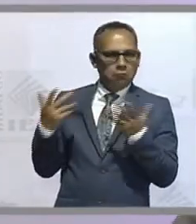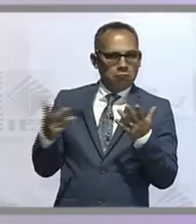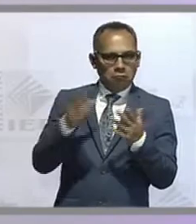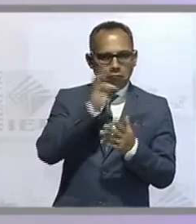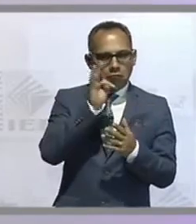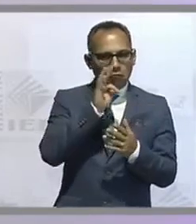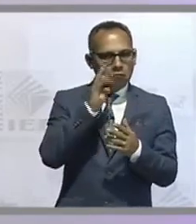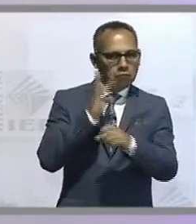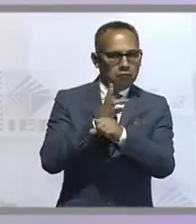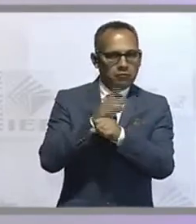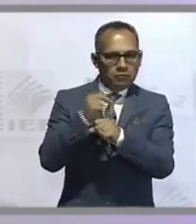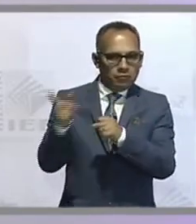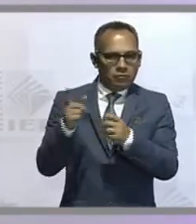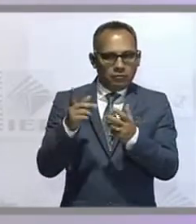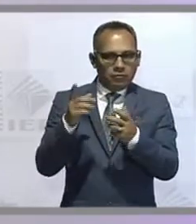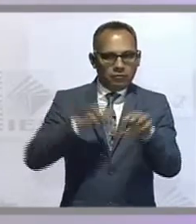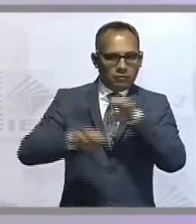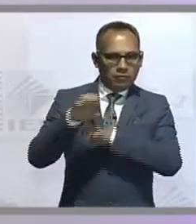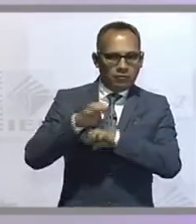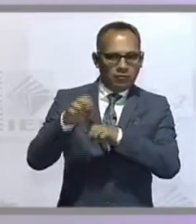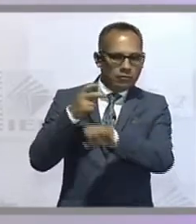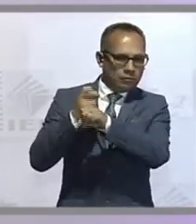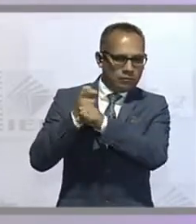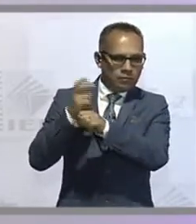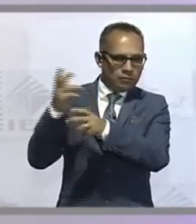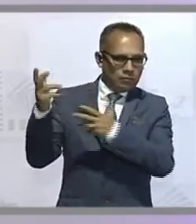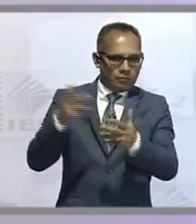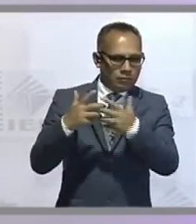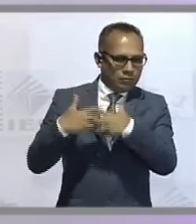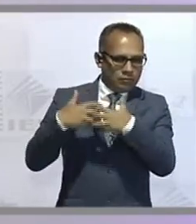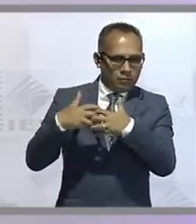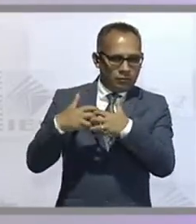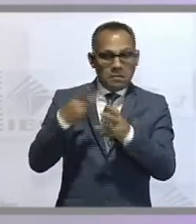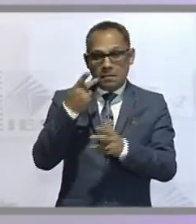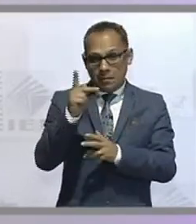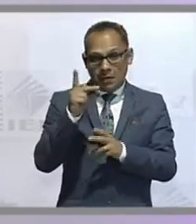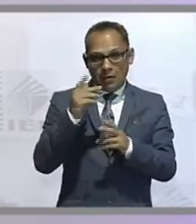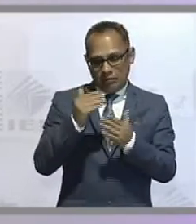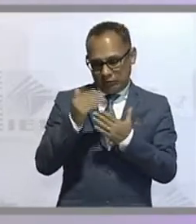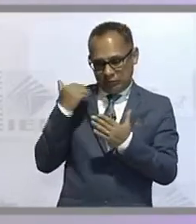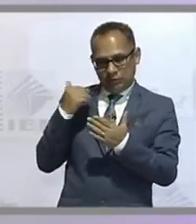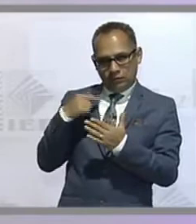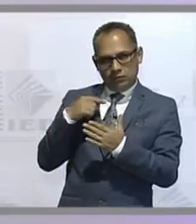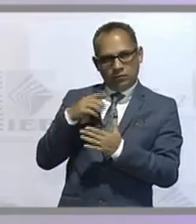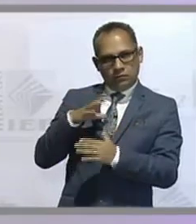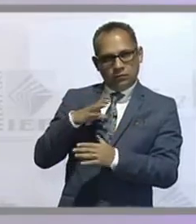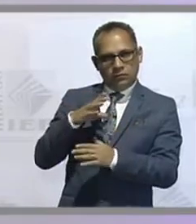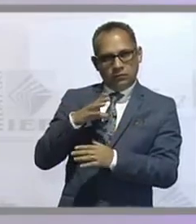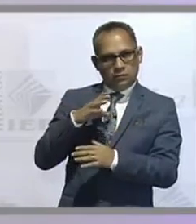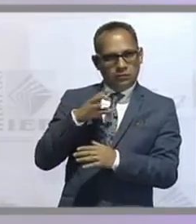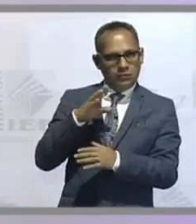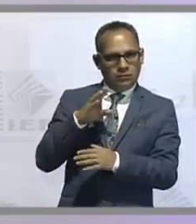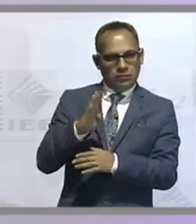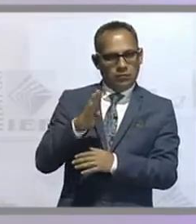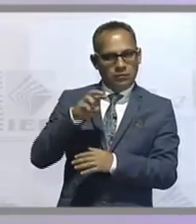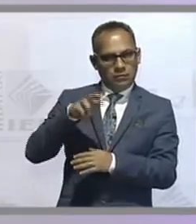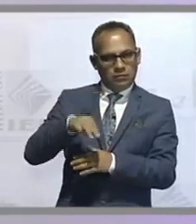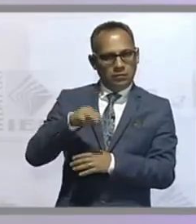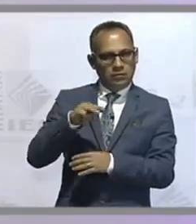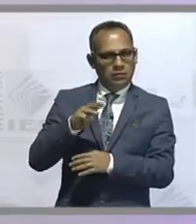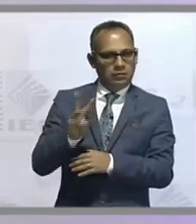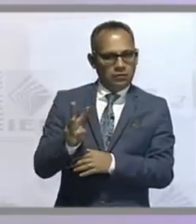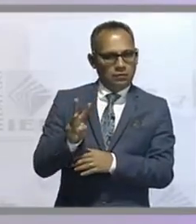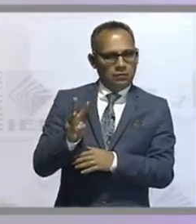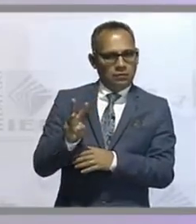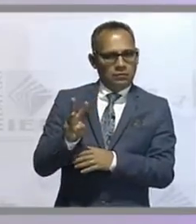una cervecería pero hace poco tuvimos se tenía la oportunidad de que bmw un en este de méxico llegar a instalar